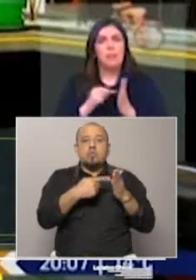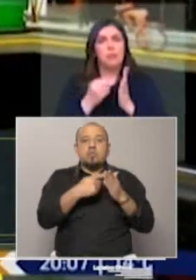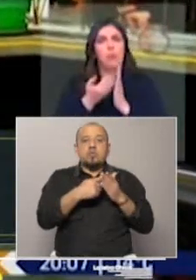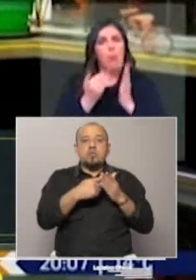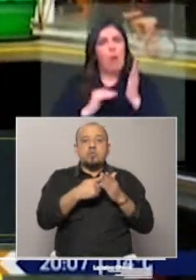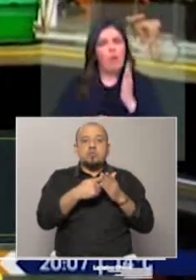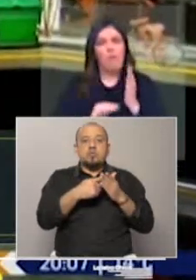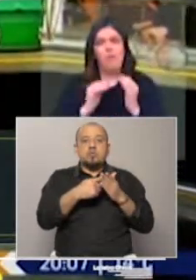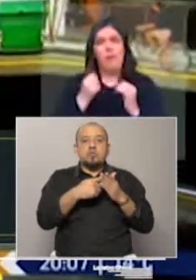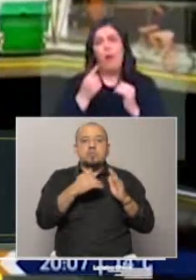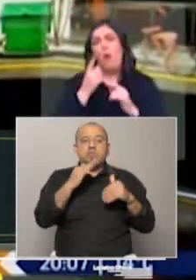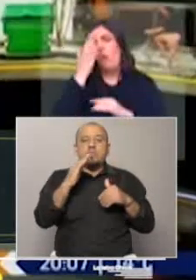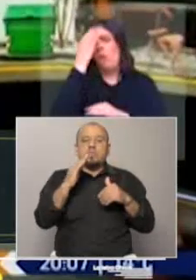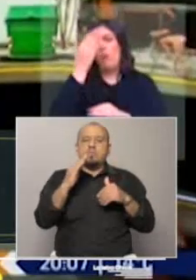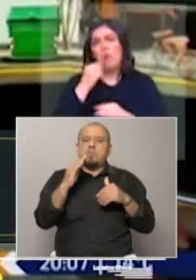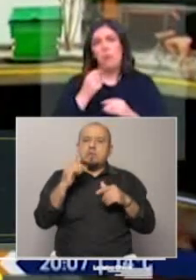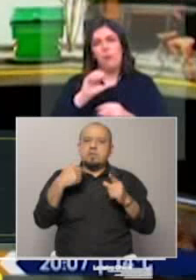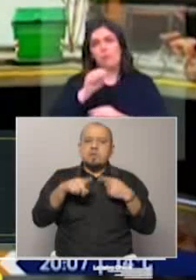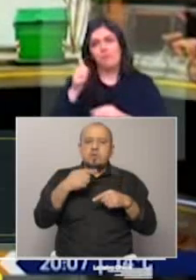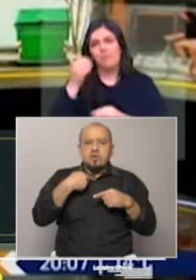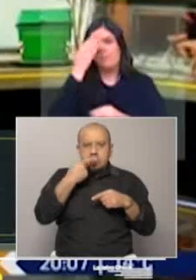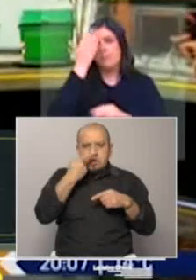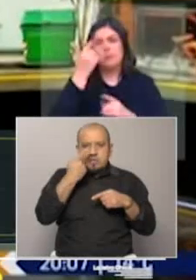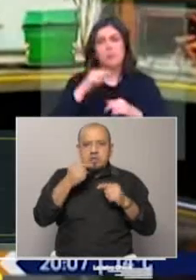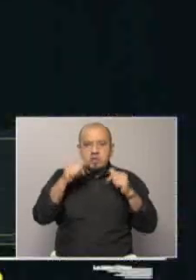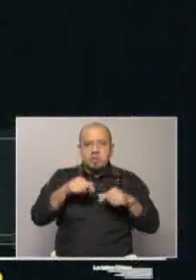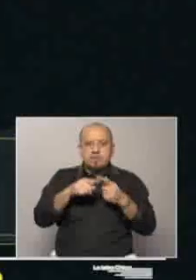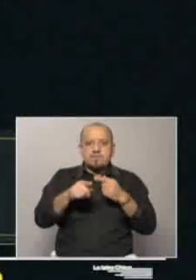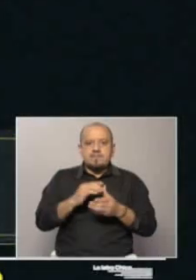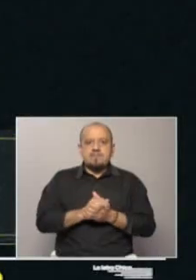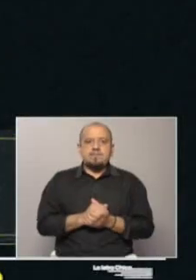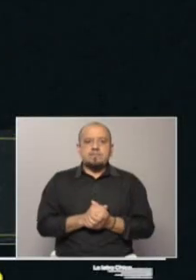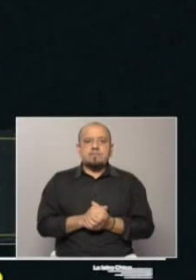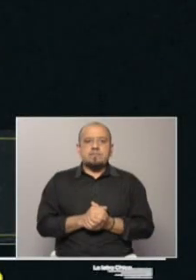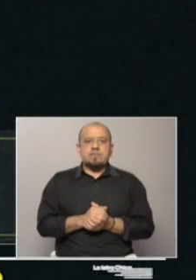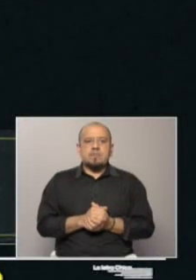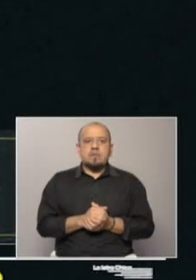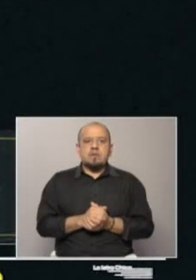del Frente Amplio. Pero lo interesante es, esta es la película de hoy. Bien.